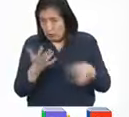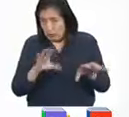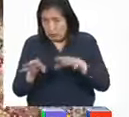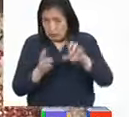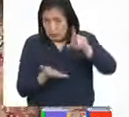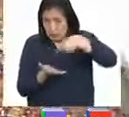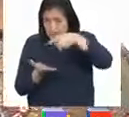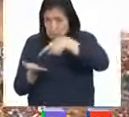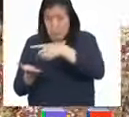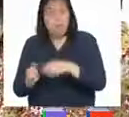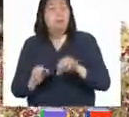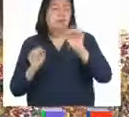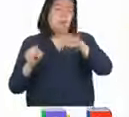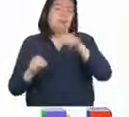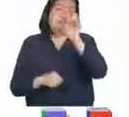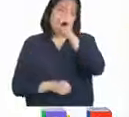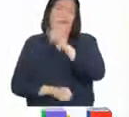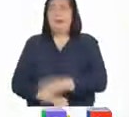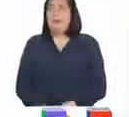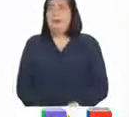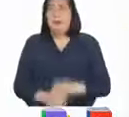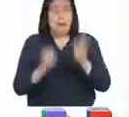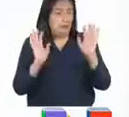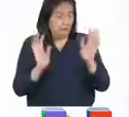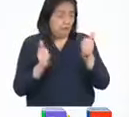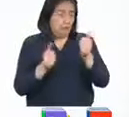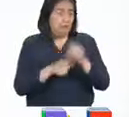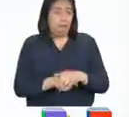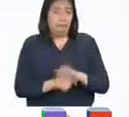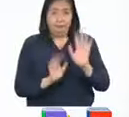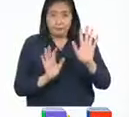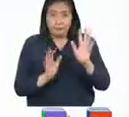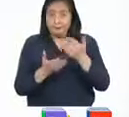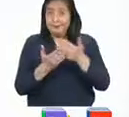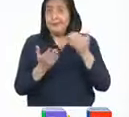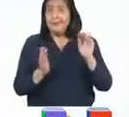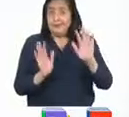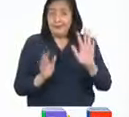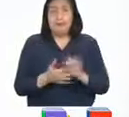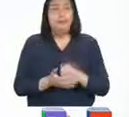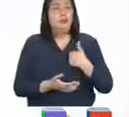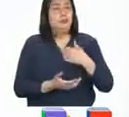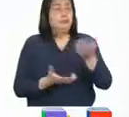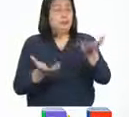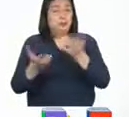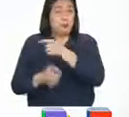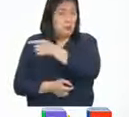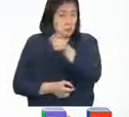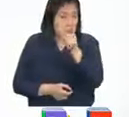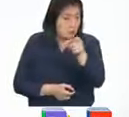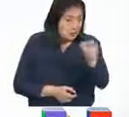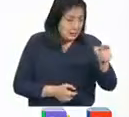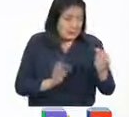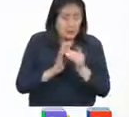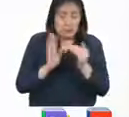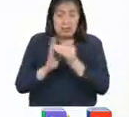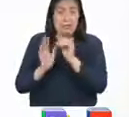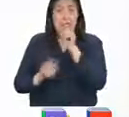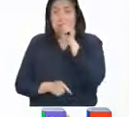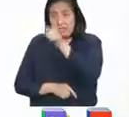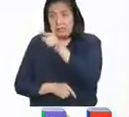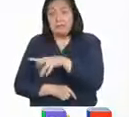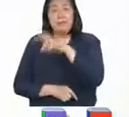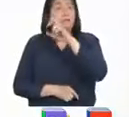que me enviaron? Por supuesto, profesor. Pues bien, antes de eso, los invito a que ustedes en casa, y a